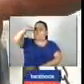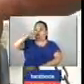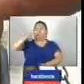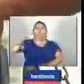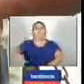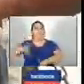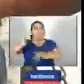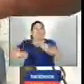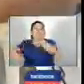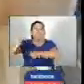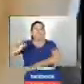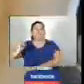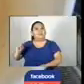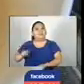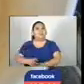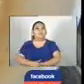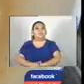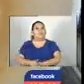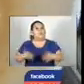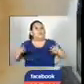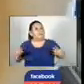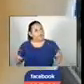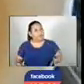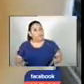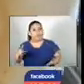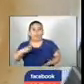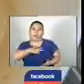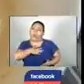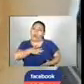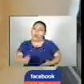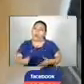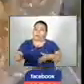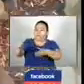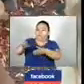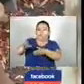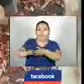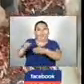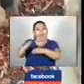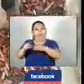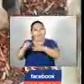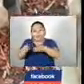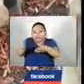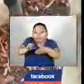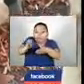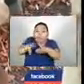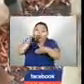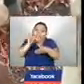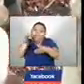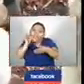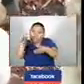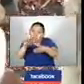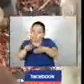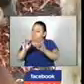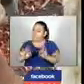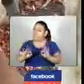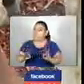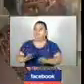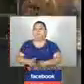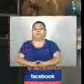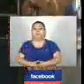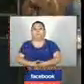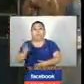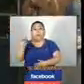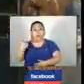ser leche de cabra. Eso sí, le gusta con café. Desde su punto de vista, así es mejor. Y